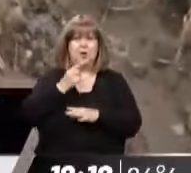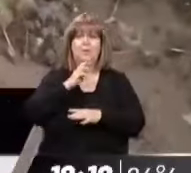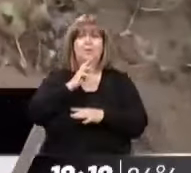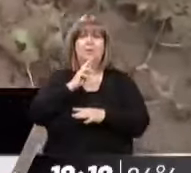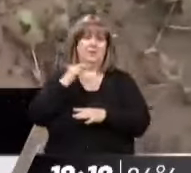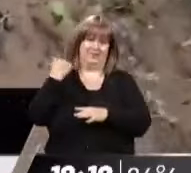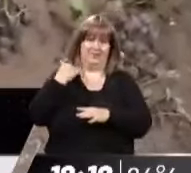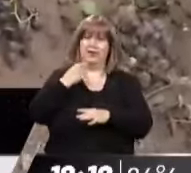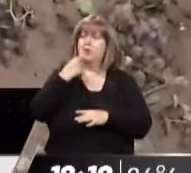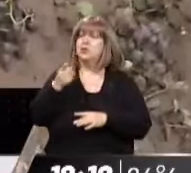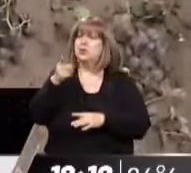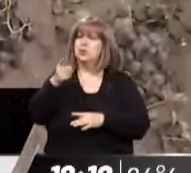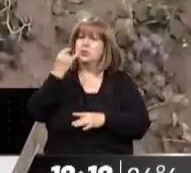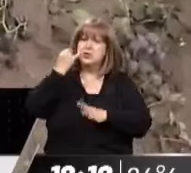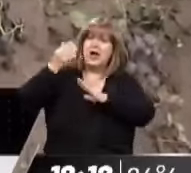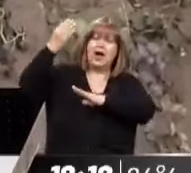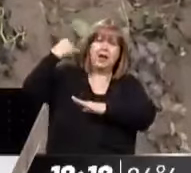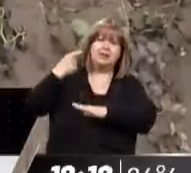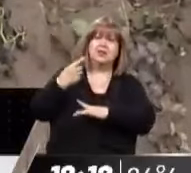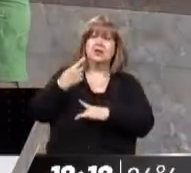sido lo peor que he visto yo.